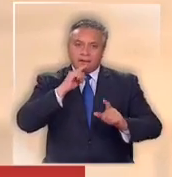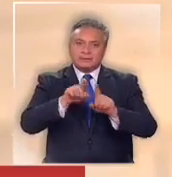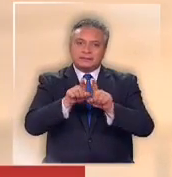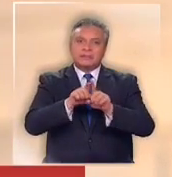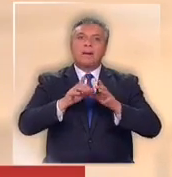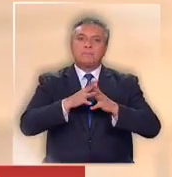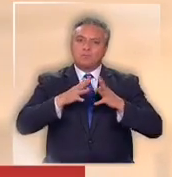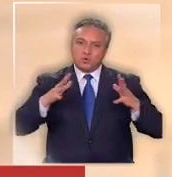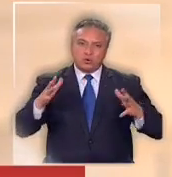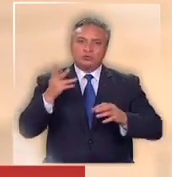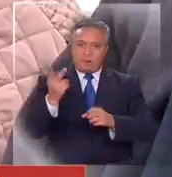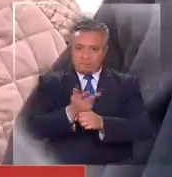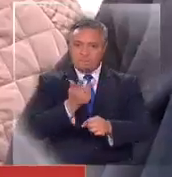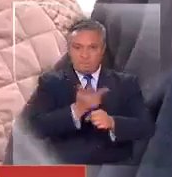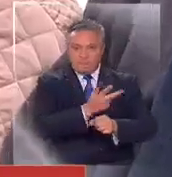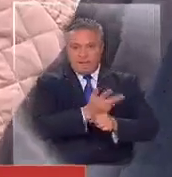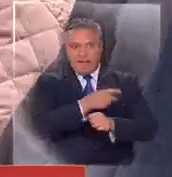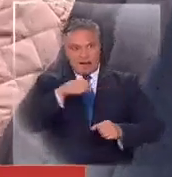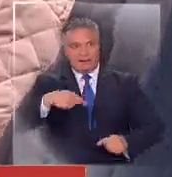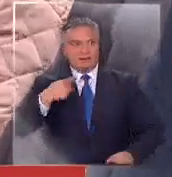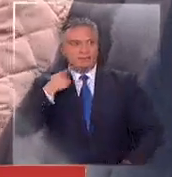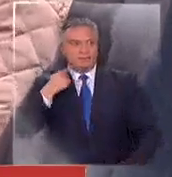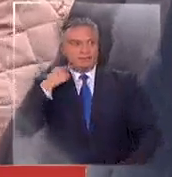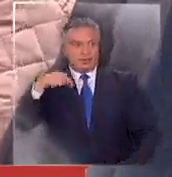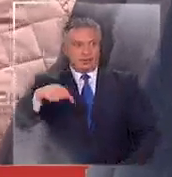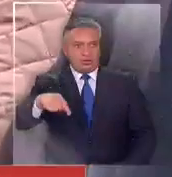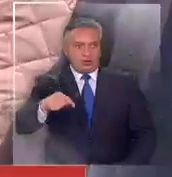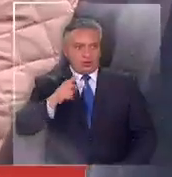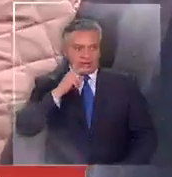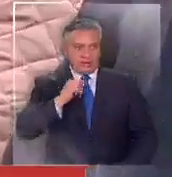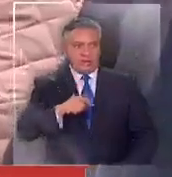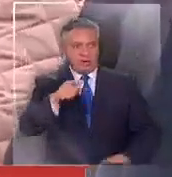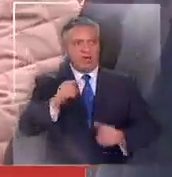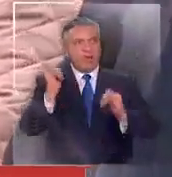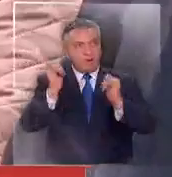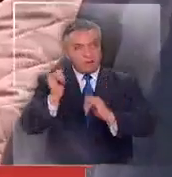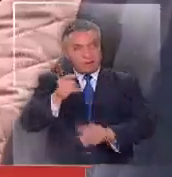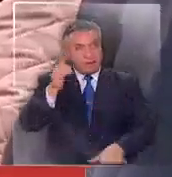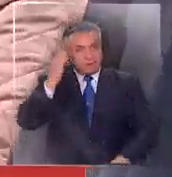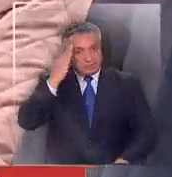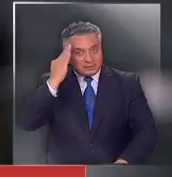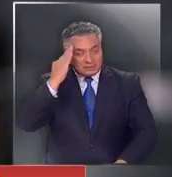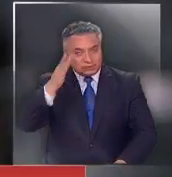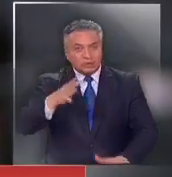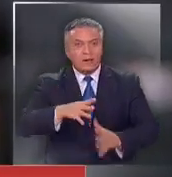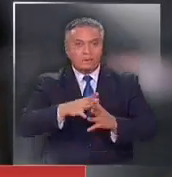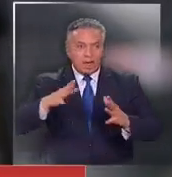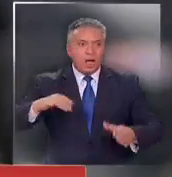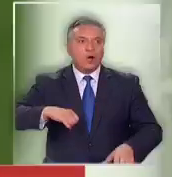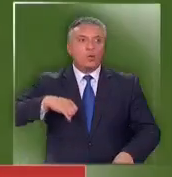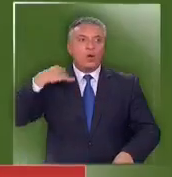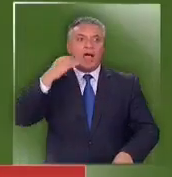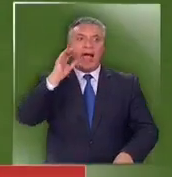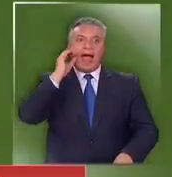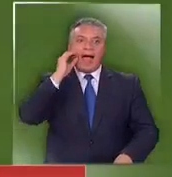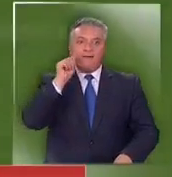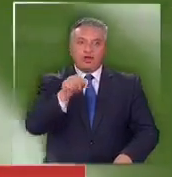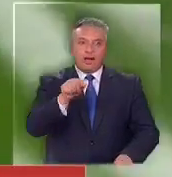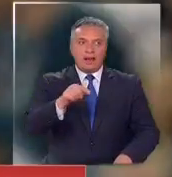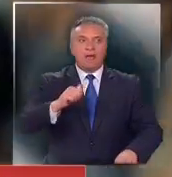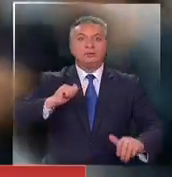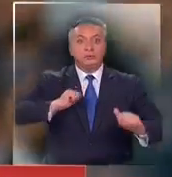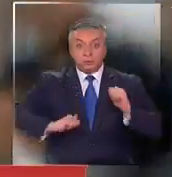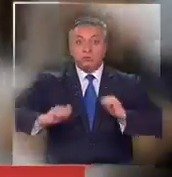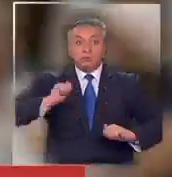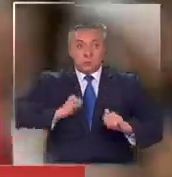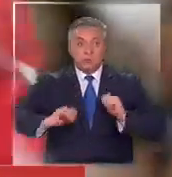males que nos afectan hoy en día. Y esa forma de pensar es lo que tiene más orgullosa a su abuela, la que sufre con cada